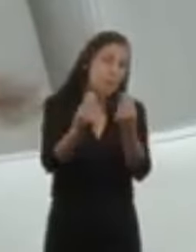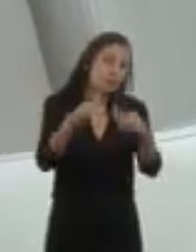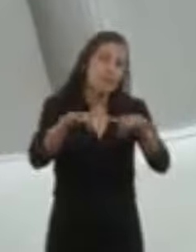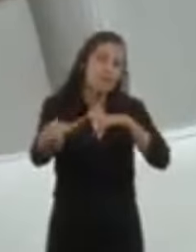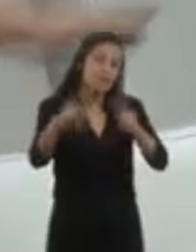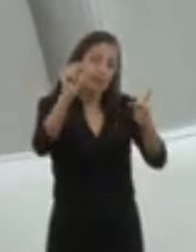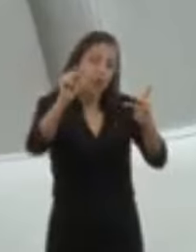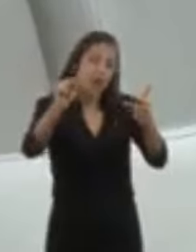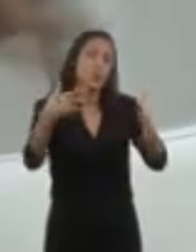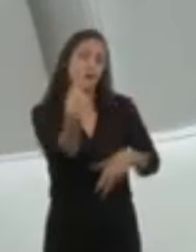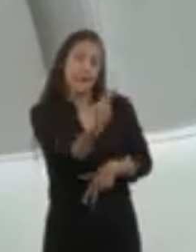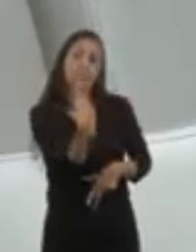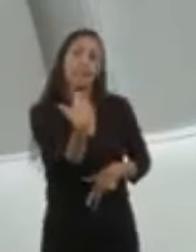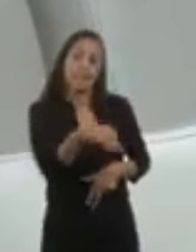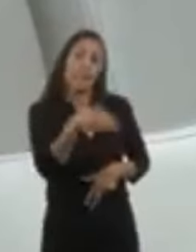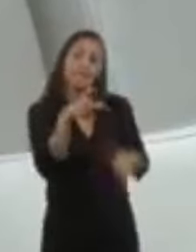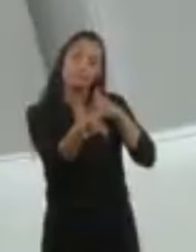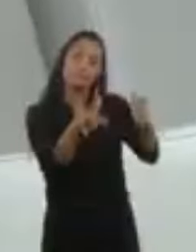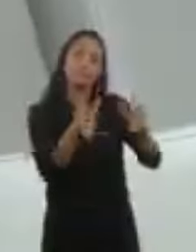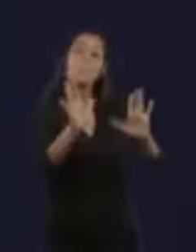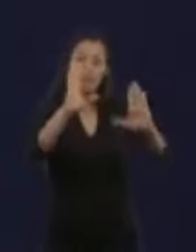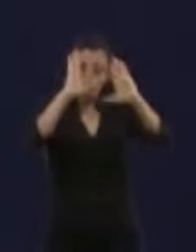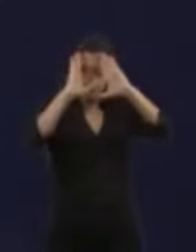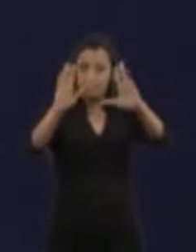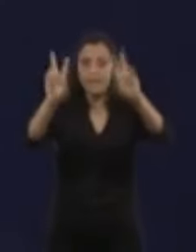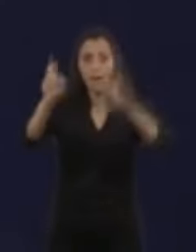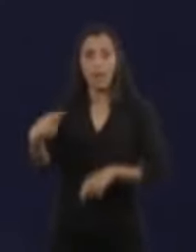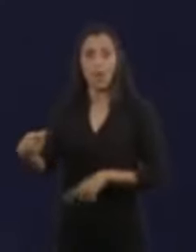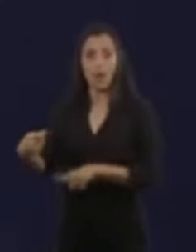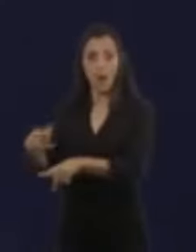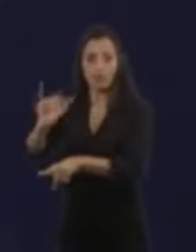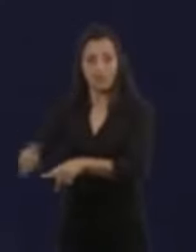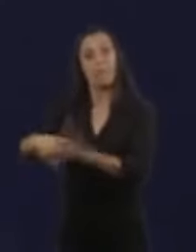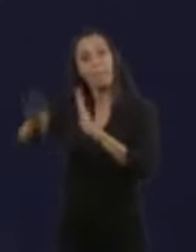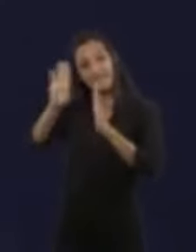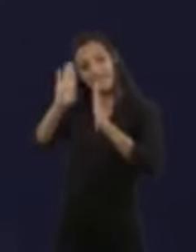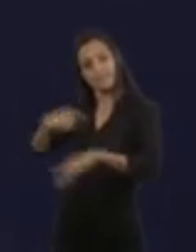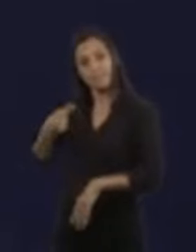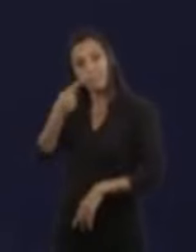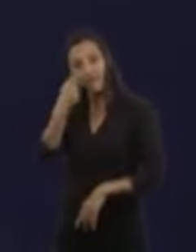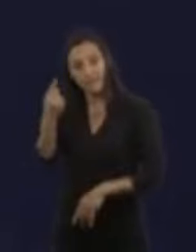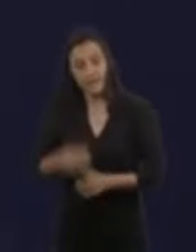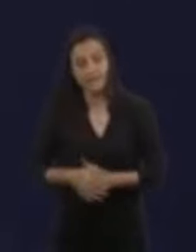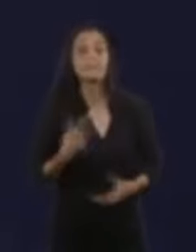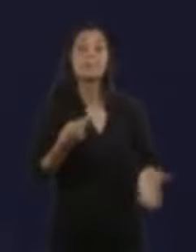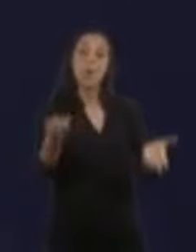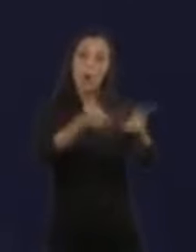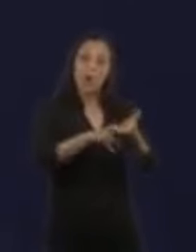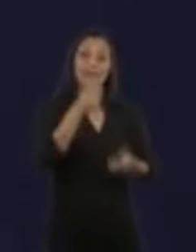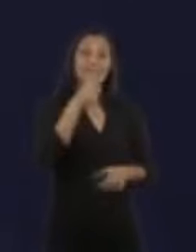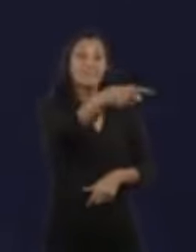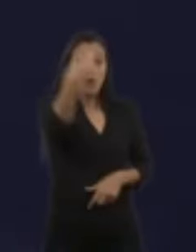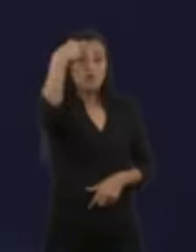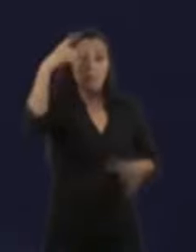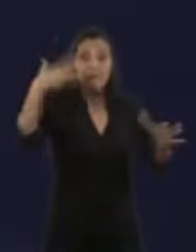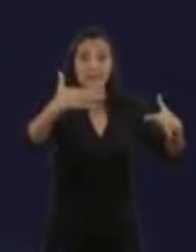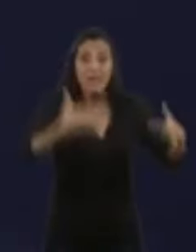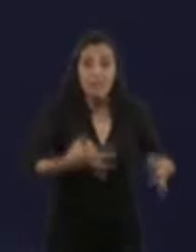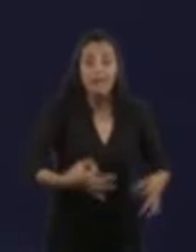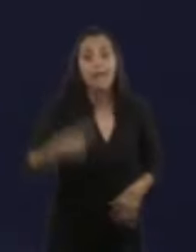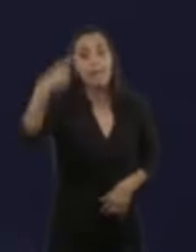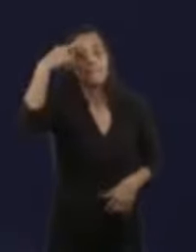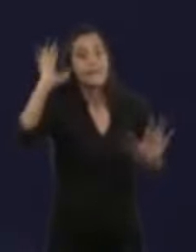este tema hablar pero prefiero centrarme en esto claro vamos nuevamente si realmente pensas que el no